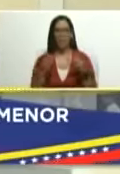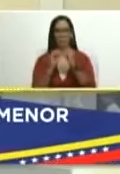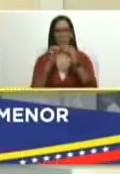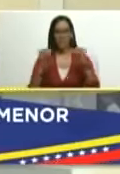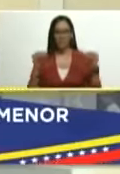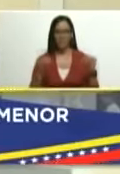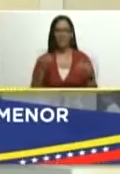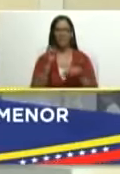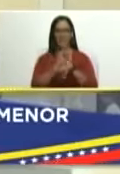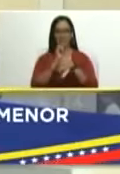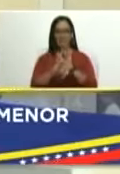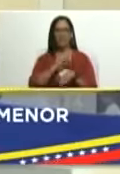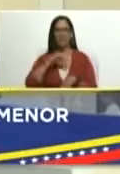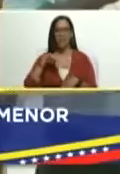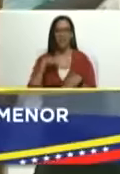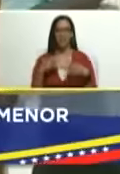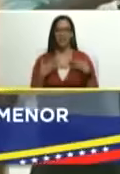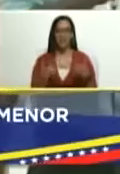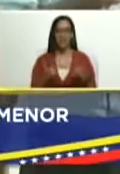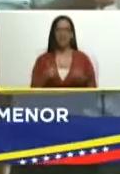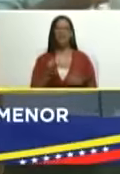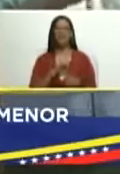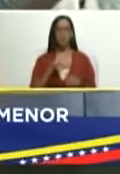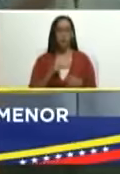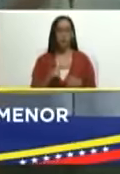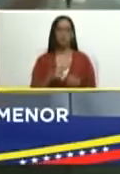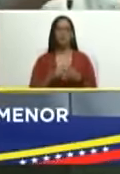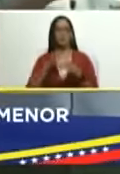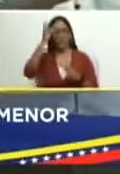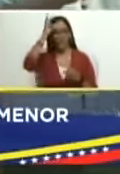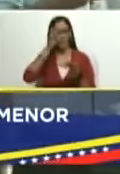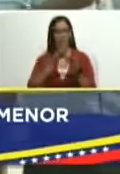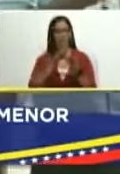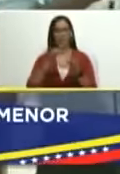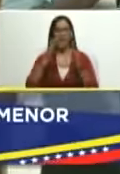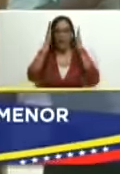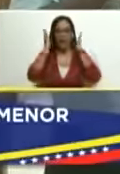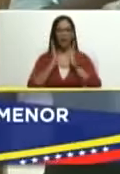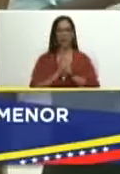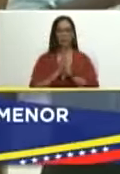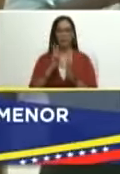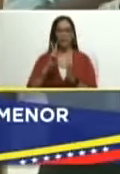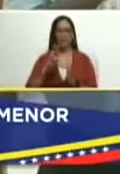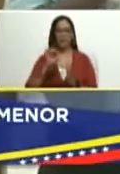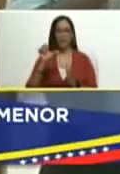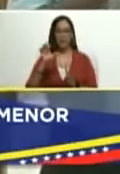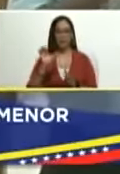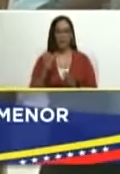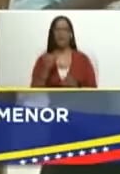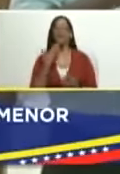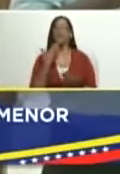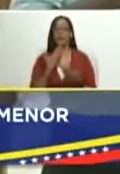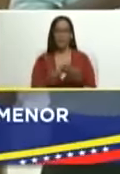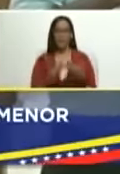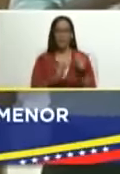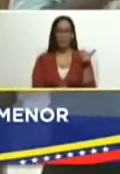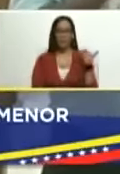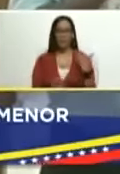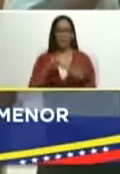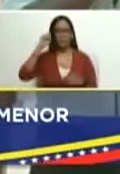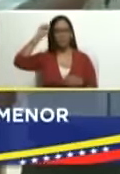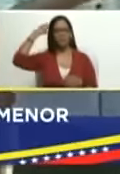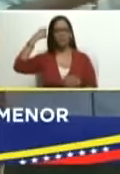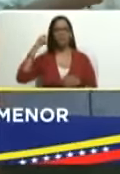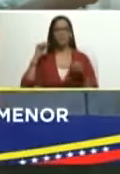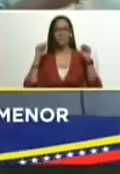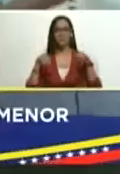gran iglesia nuestra, que somos devotos todos a la Virgen del Valle. Presidente, gracias y lo van a recordar de